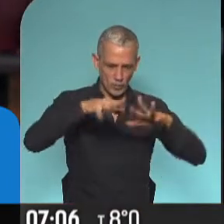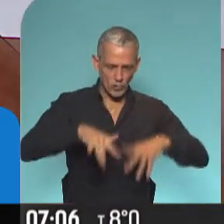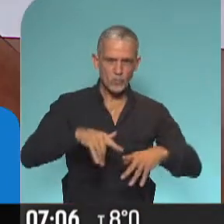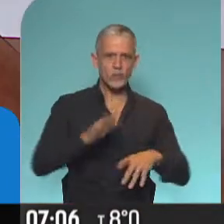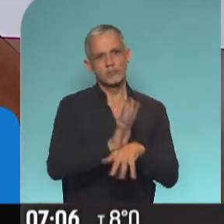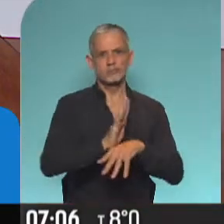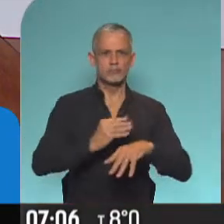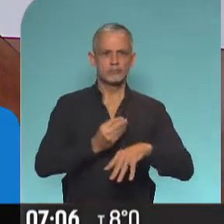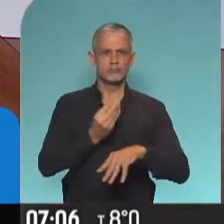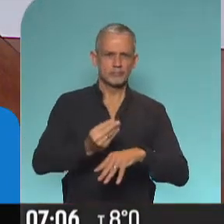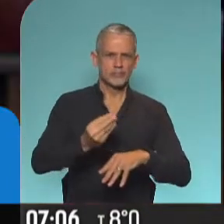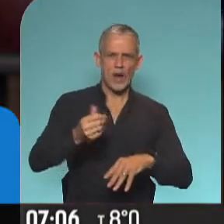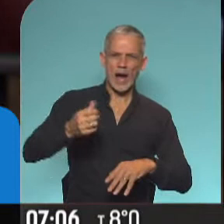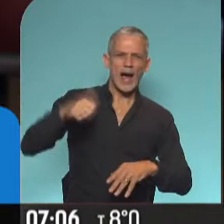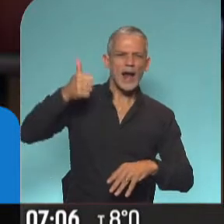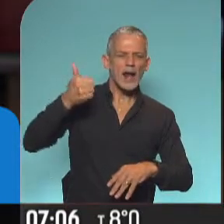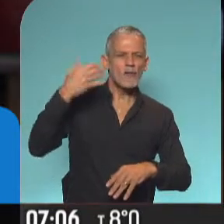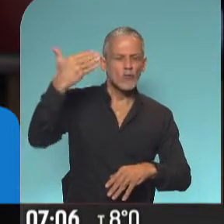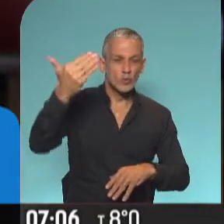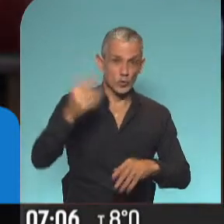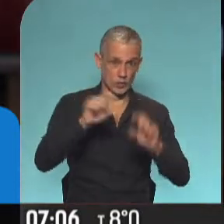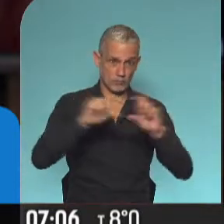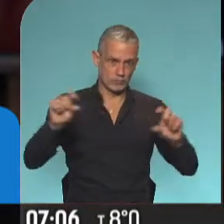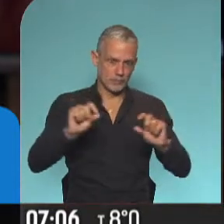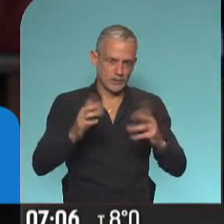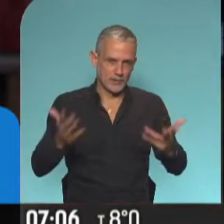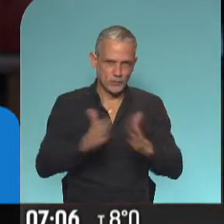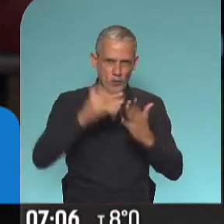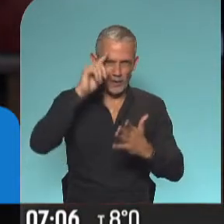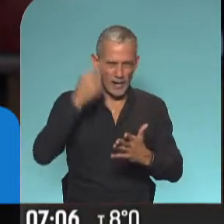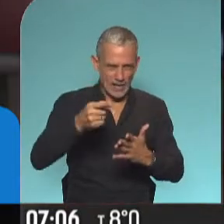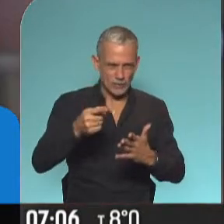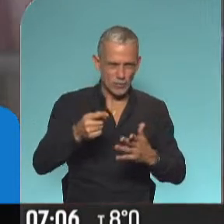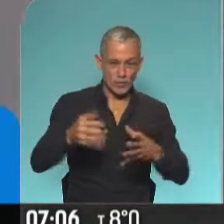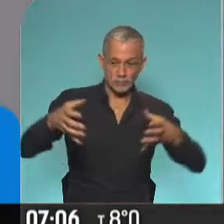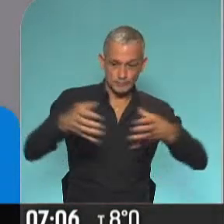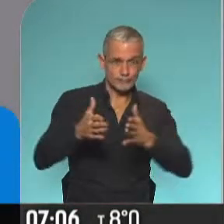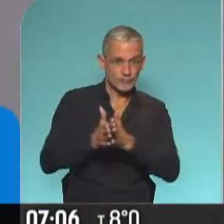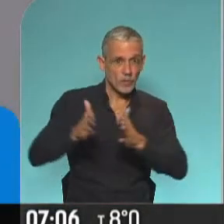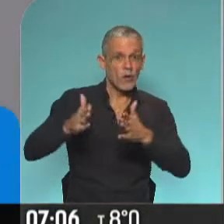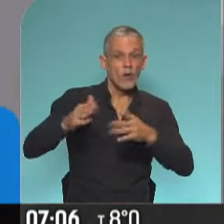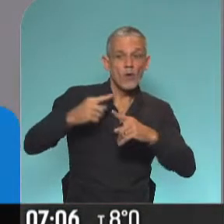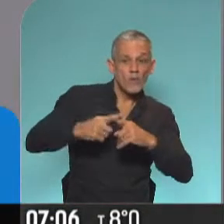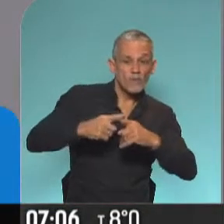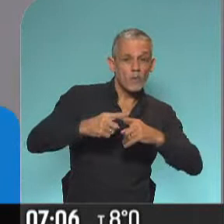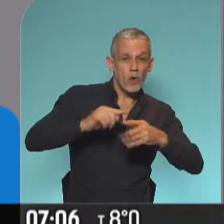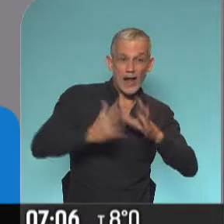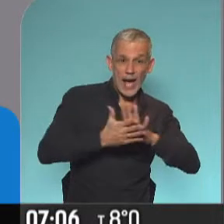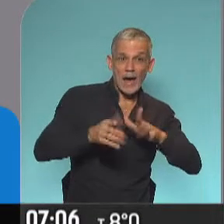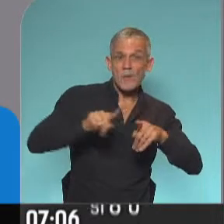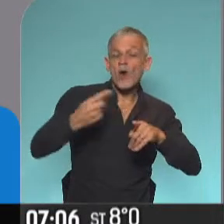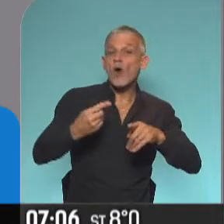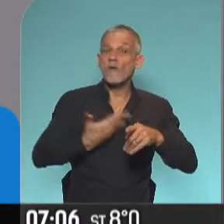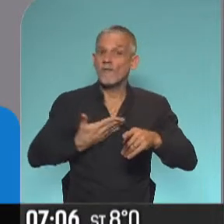de ganar el futuro y ese mensaje probablemente sea hacia afuera, hacia el oficialismo, hacia el Frente de Todos, pero ¿por qué no también